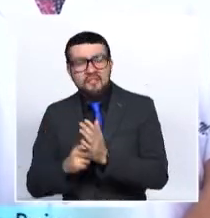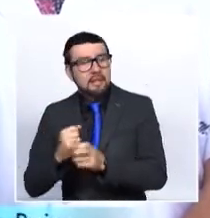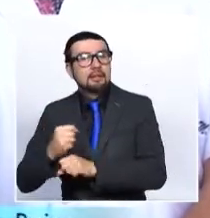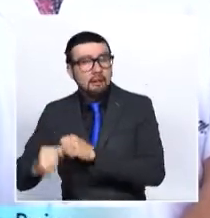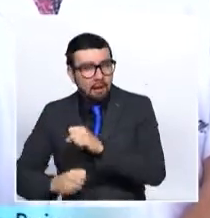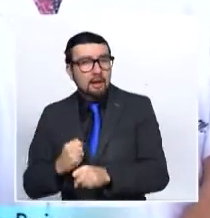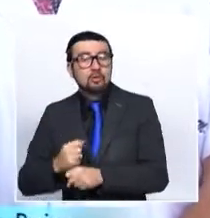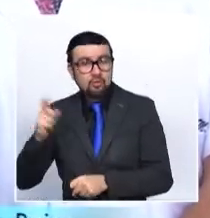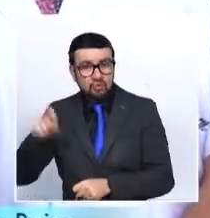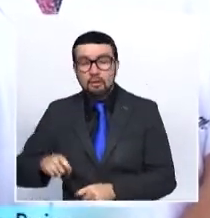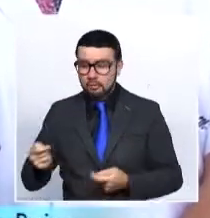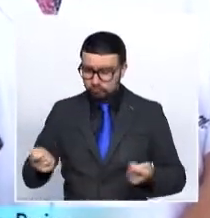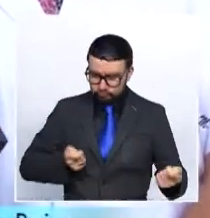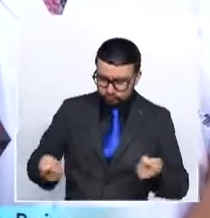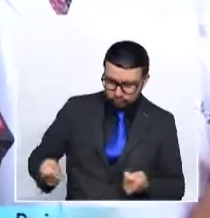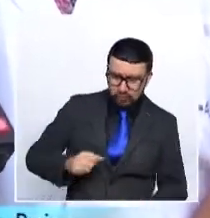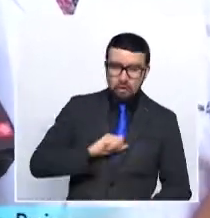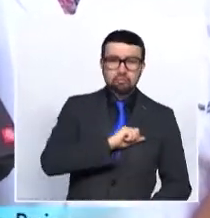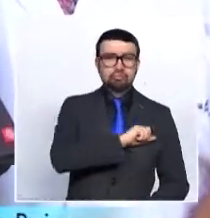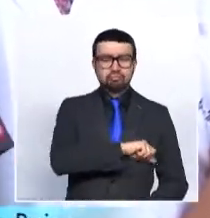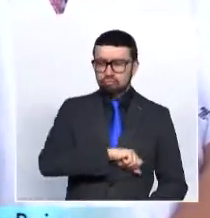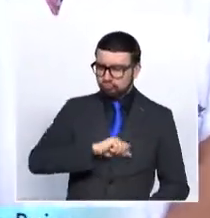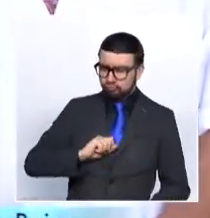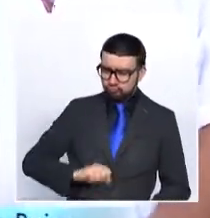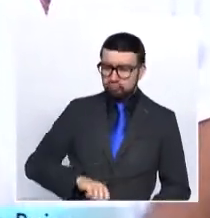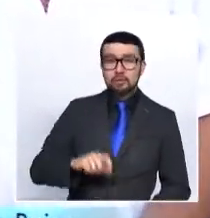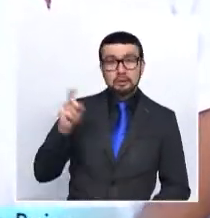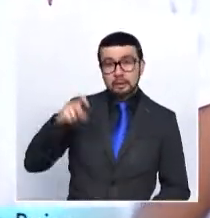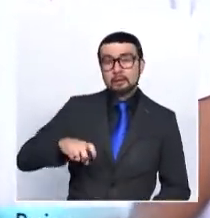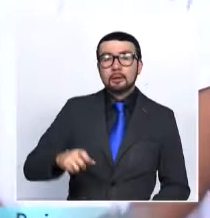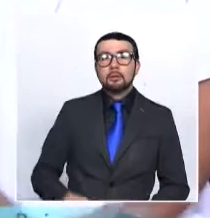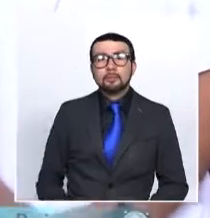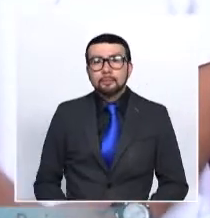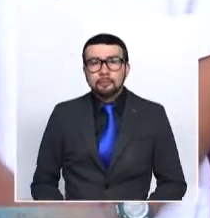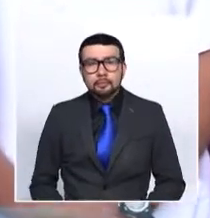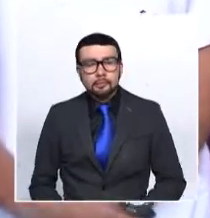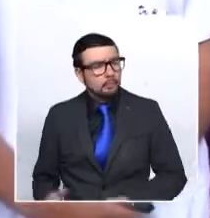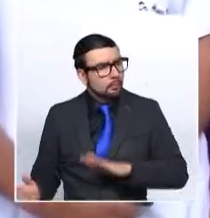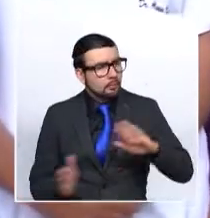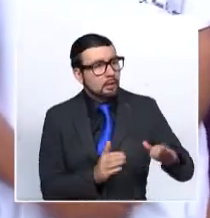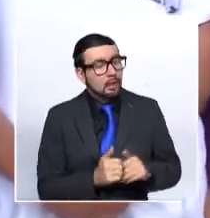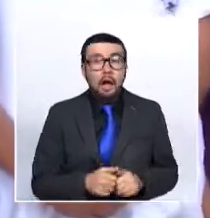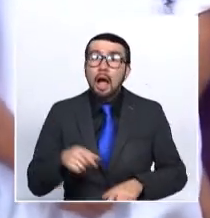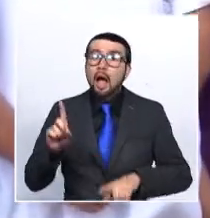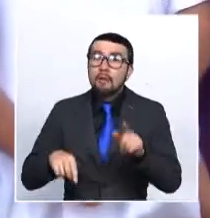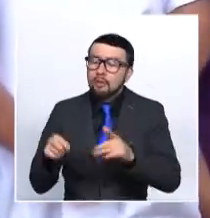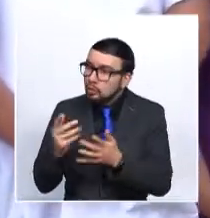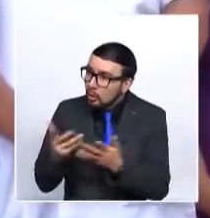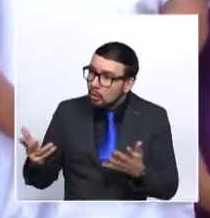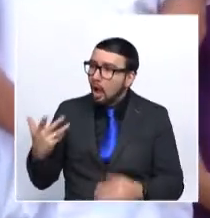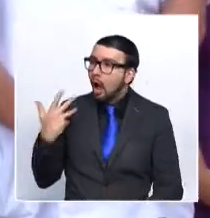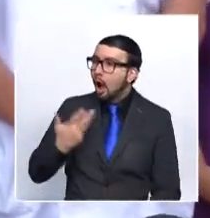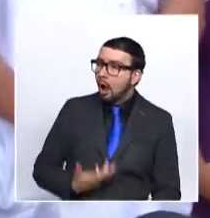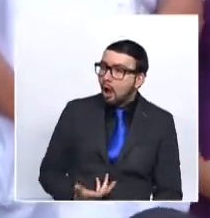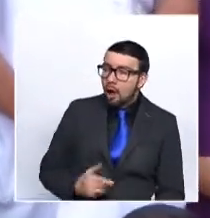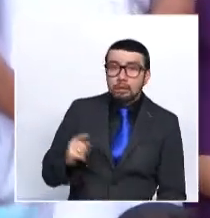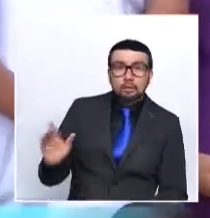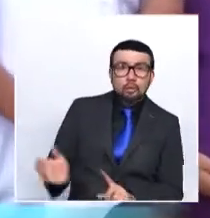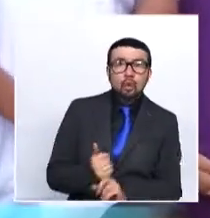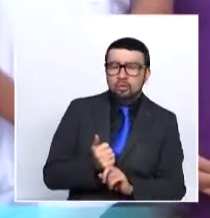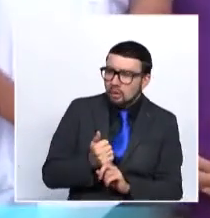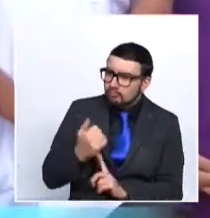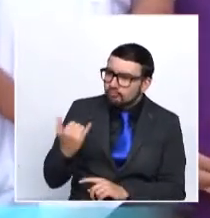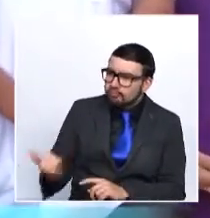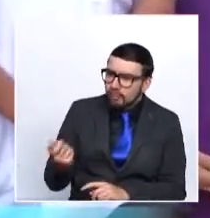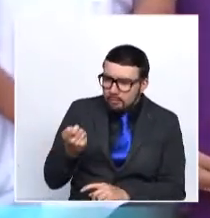de diagnóstico. Además hemos tenido la oportunidad de encontrar cosas, pues digo yo, maravillosas porque son a tiempo, y muchas personas